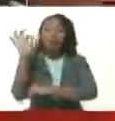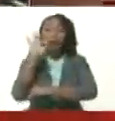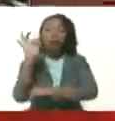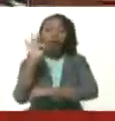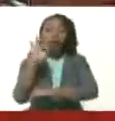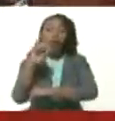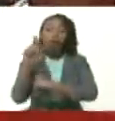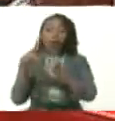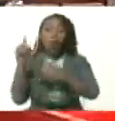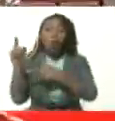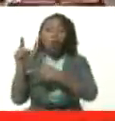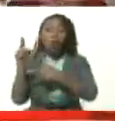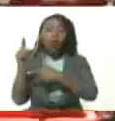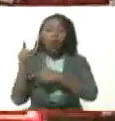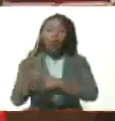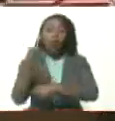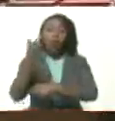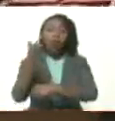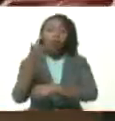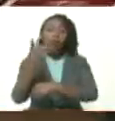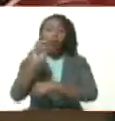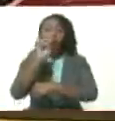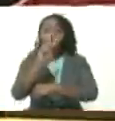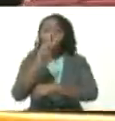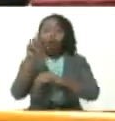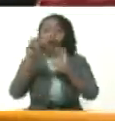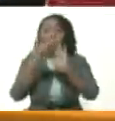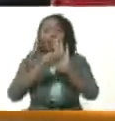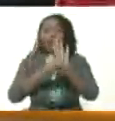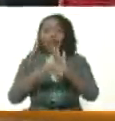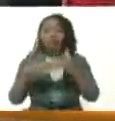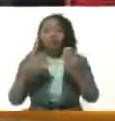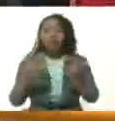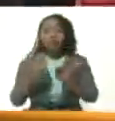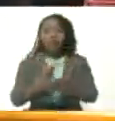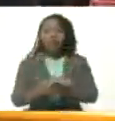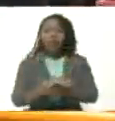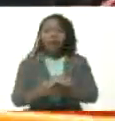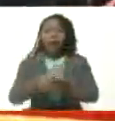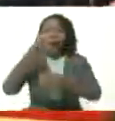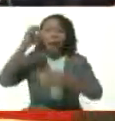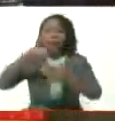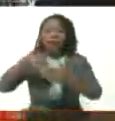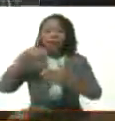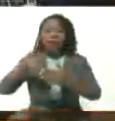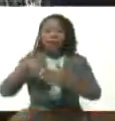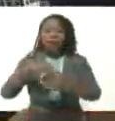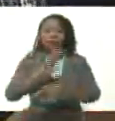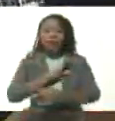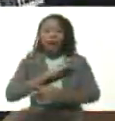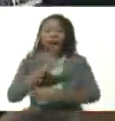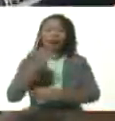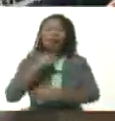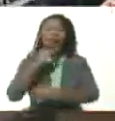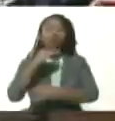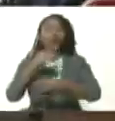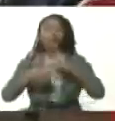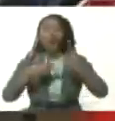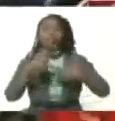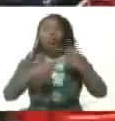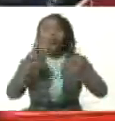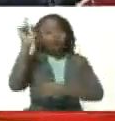otro restante. A través de nuestros dos niveles de almacenamiento tenemos esa cantidad de producción